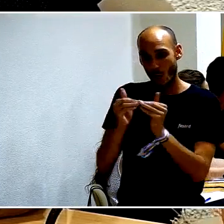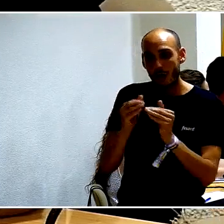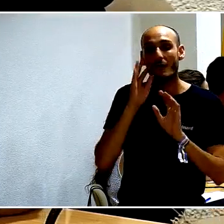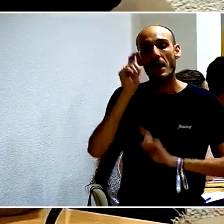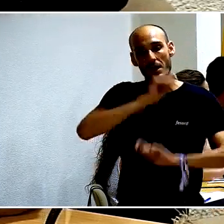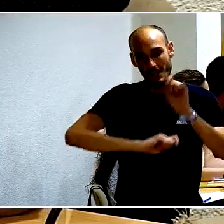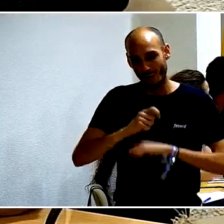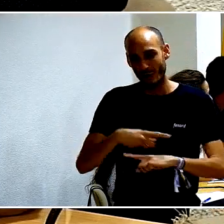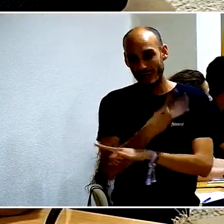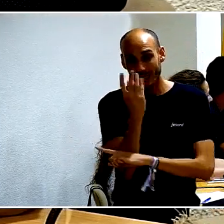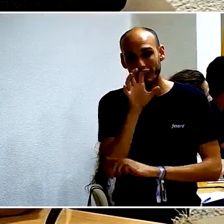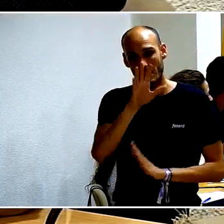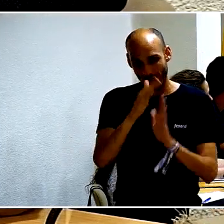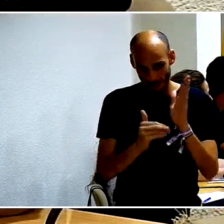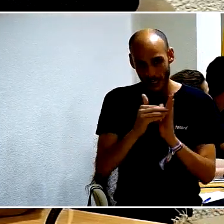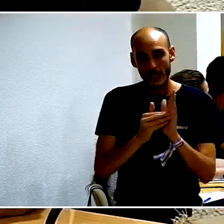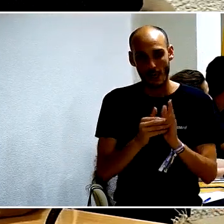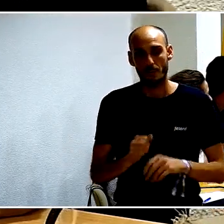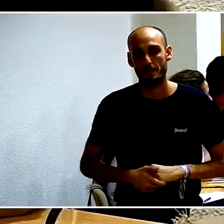LGTBI del País Valenciano.